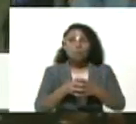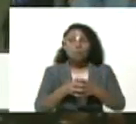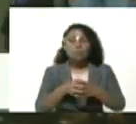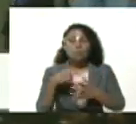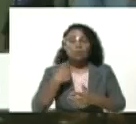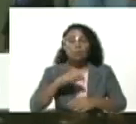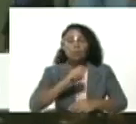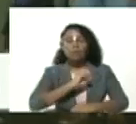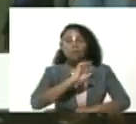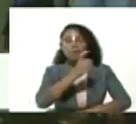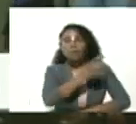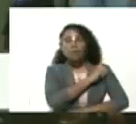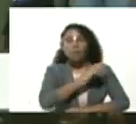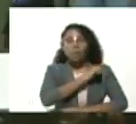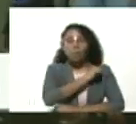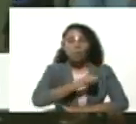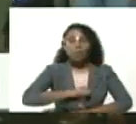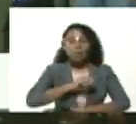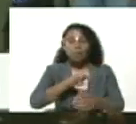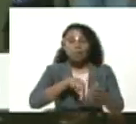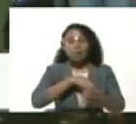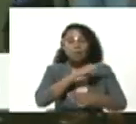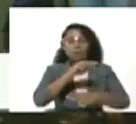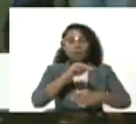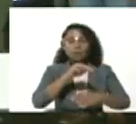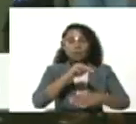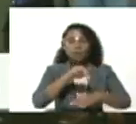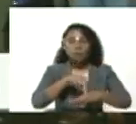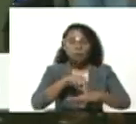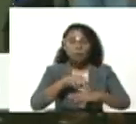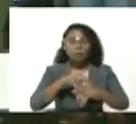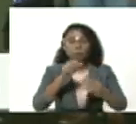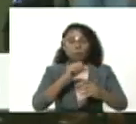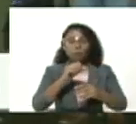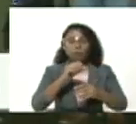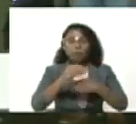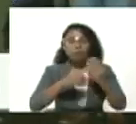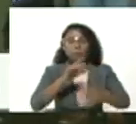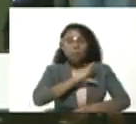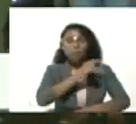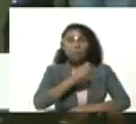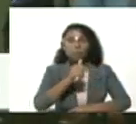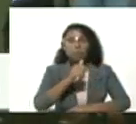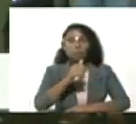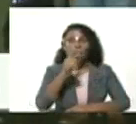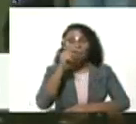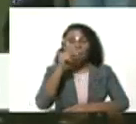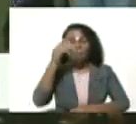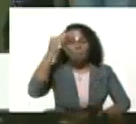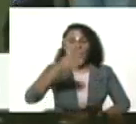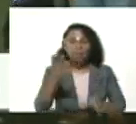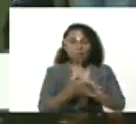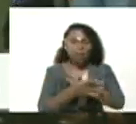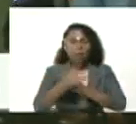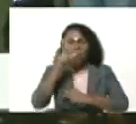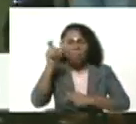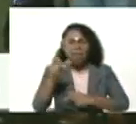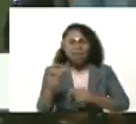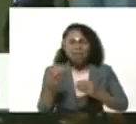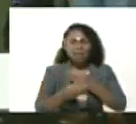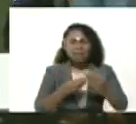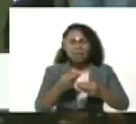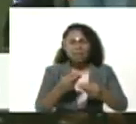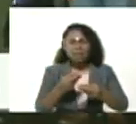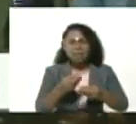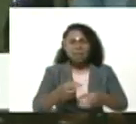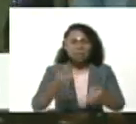general de nuestra Guardia Nacional Bolivariana, Carlos Aister, nuestro mayor general, para rayarse, se encuentra con la